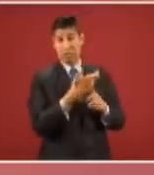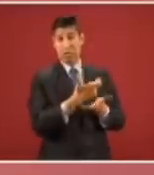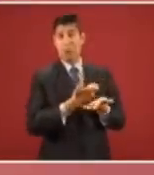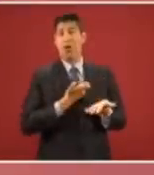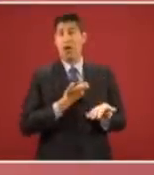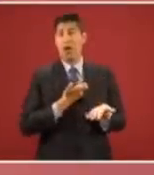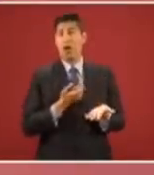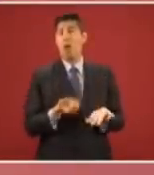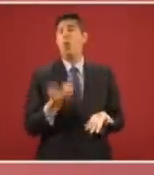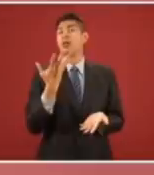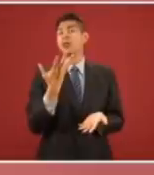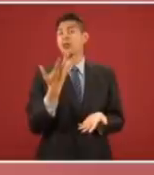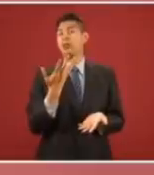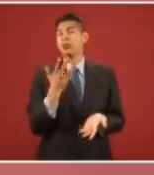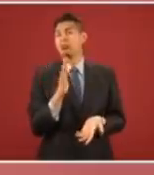puede ganar